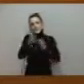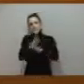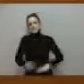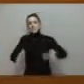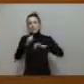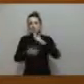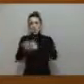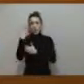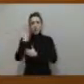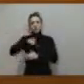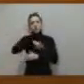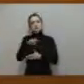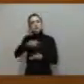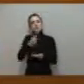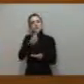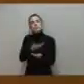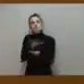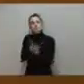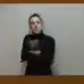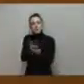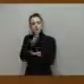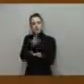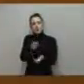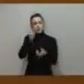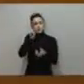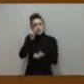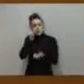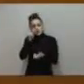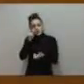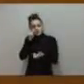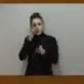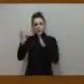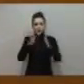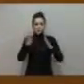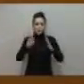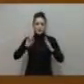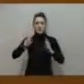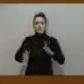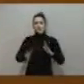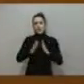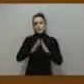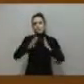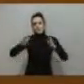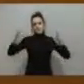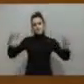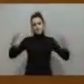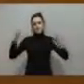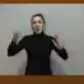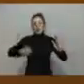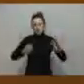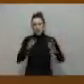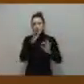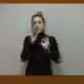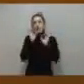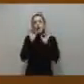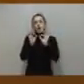propuestas para desestacionalizar el turismo. Este era el título original de la interpelación que dio motivo a la moción que